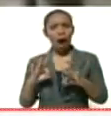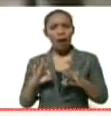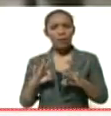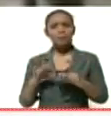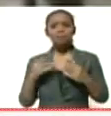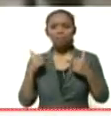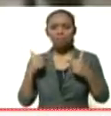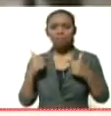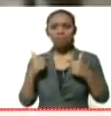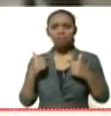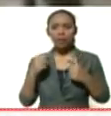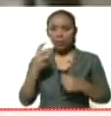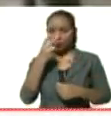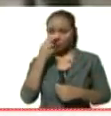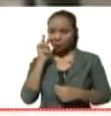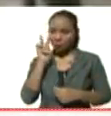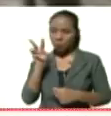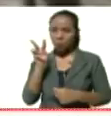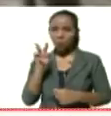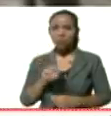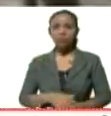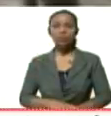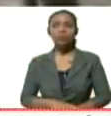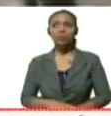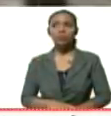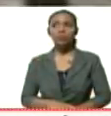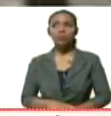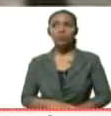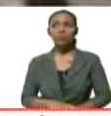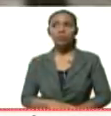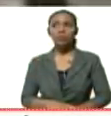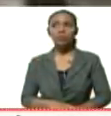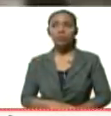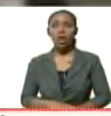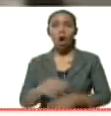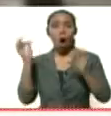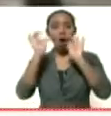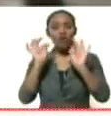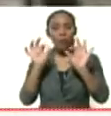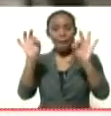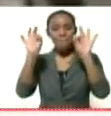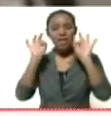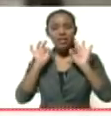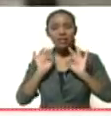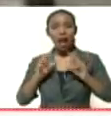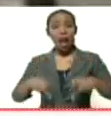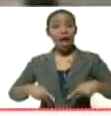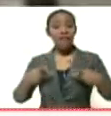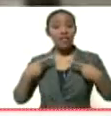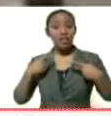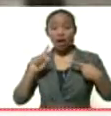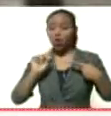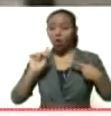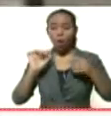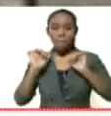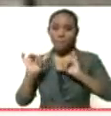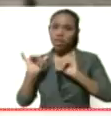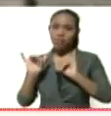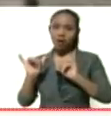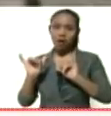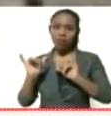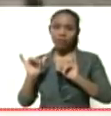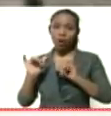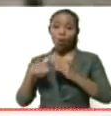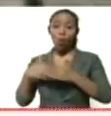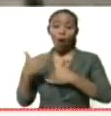relativa y vigilada, ¿no? Con medidas especiales. La vida no será la misma